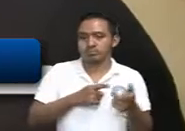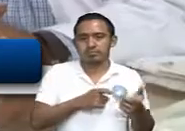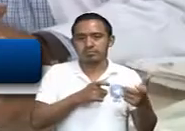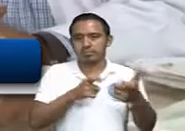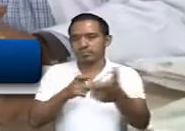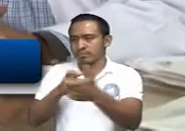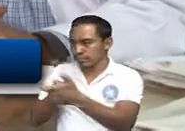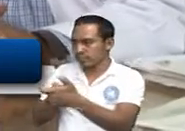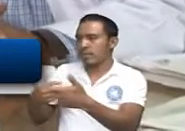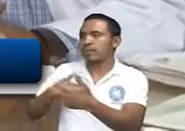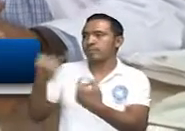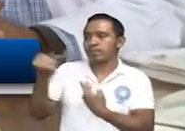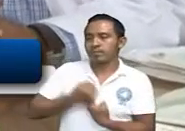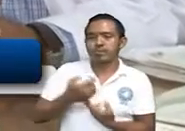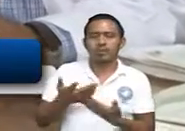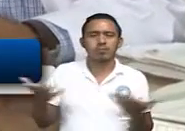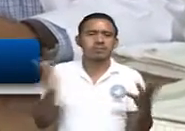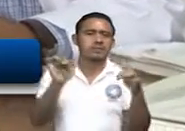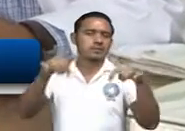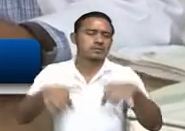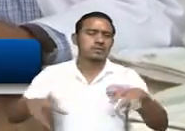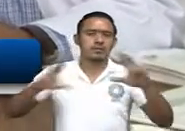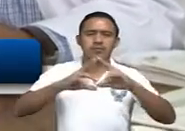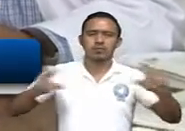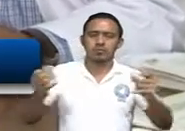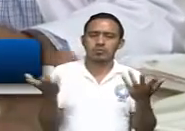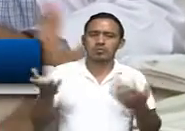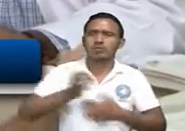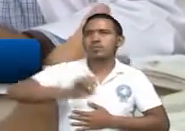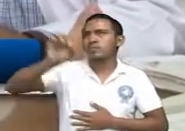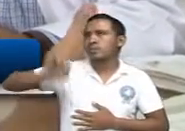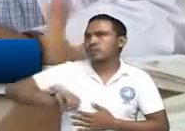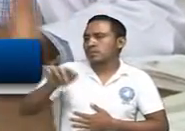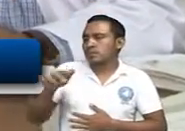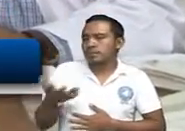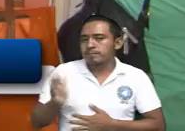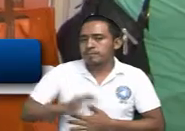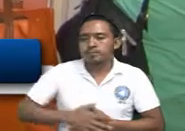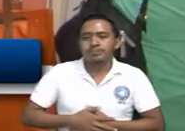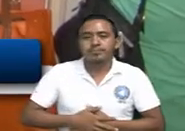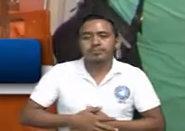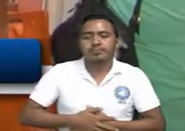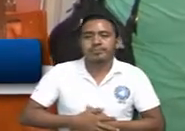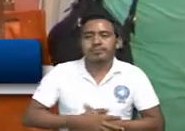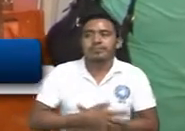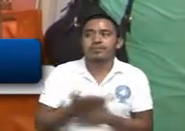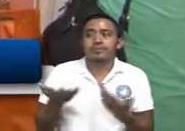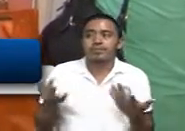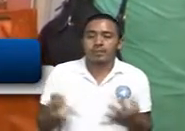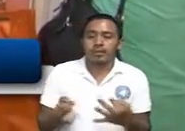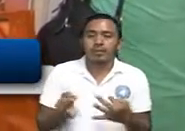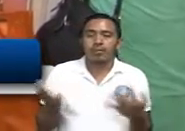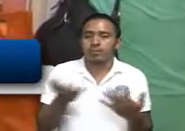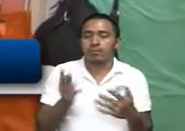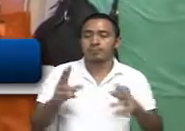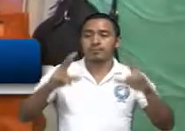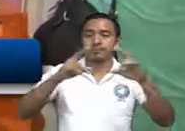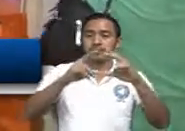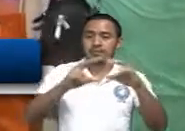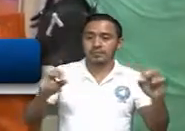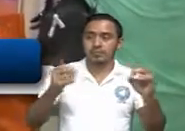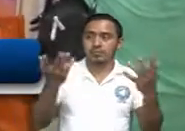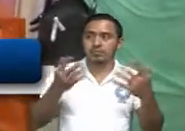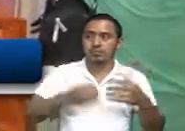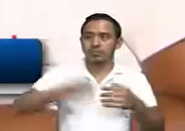tiroteo. En el caso de Nicaragua, ¿cómo están esas estadísticas? Bueno, hablar directamente de números como país, creo que el